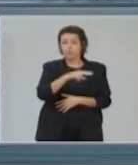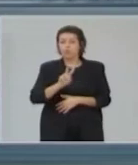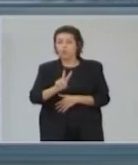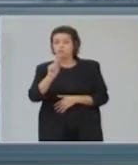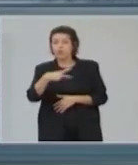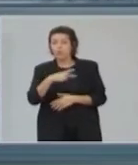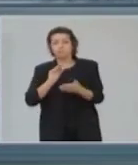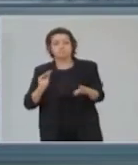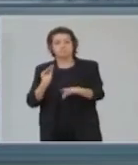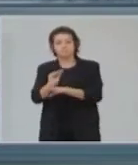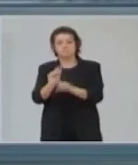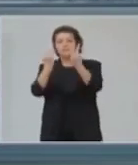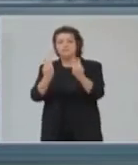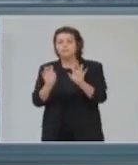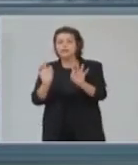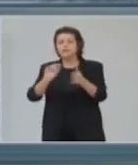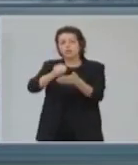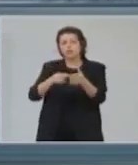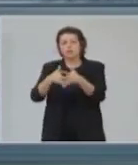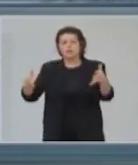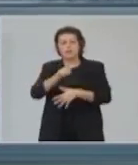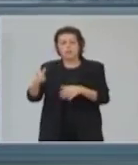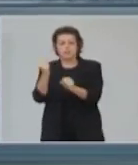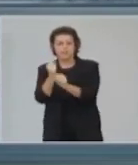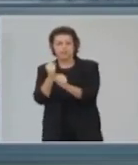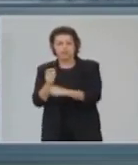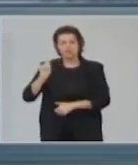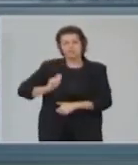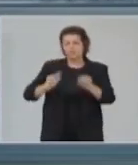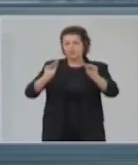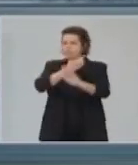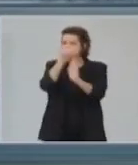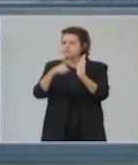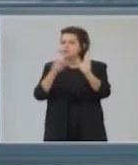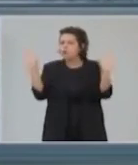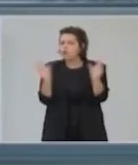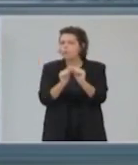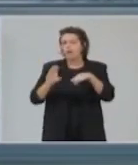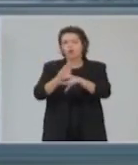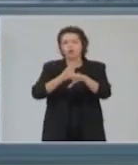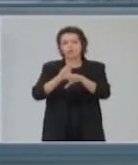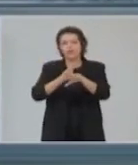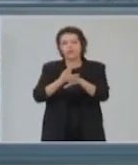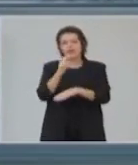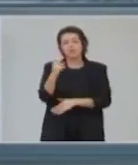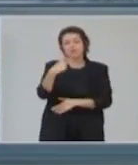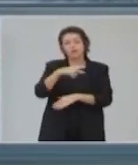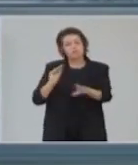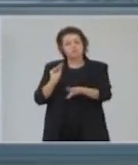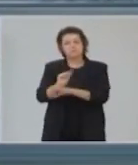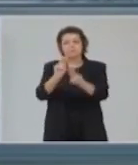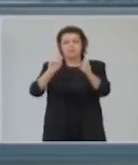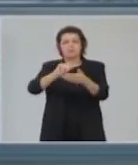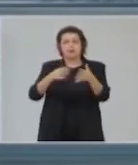solo de las áreas de educación y formación profesional, sino del global de toda la consejería, se produce en esta